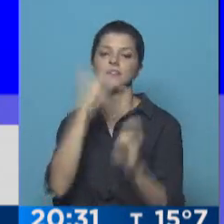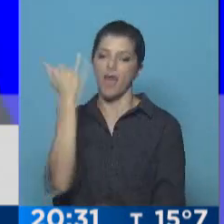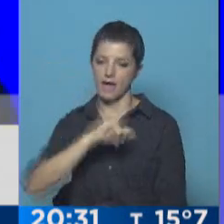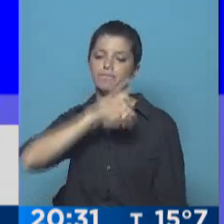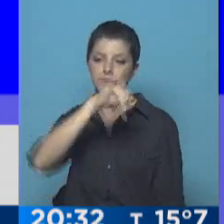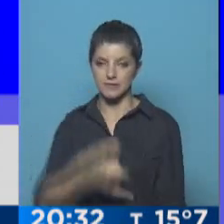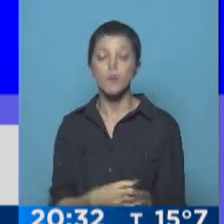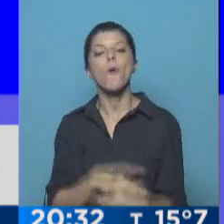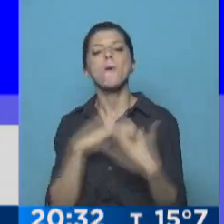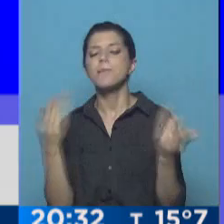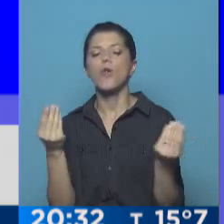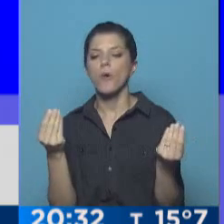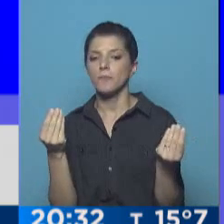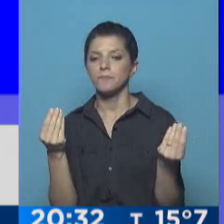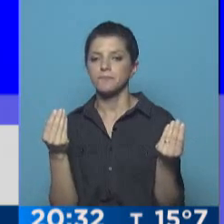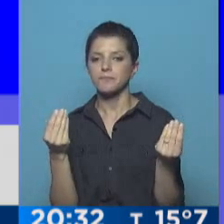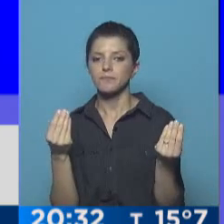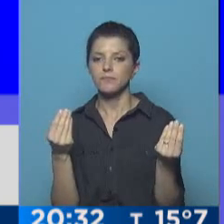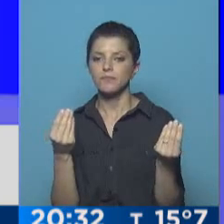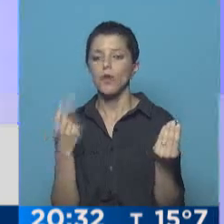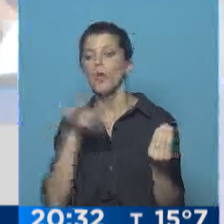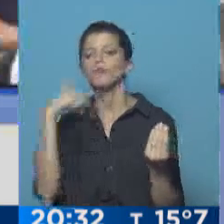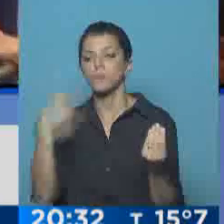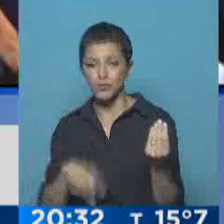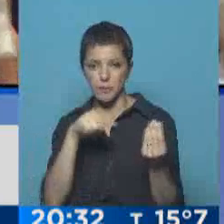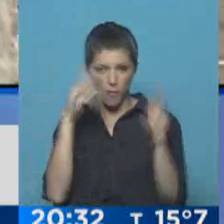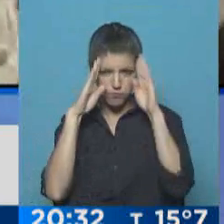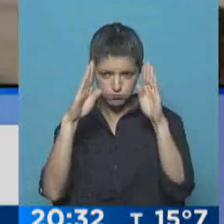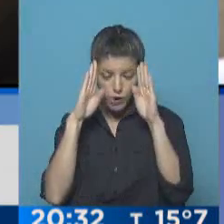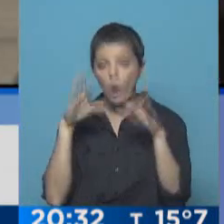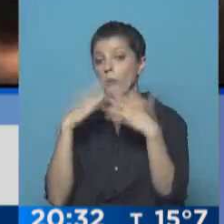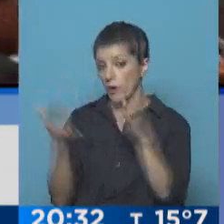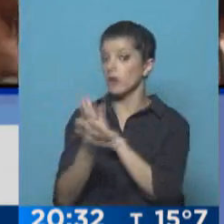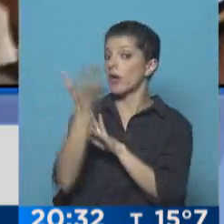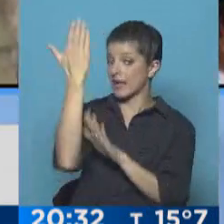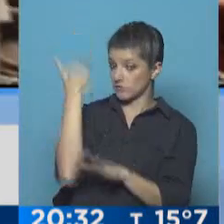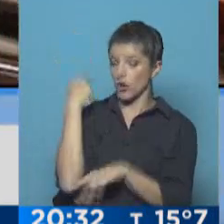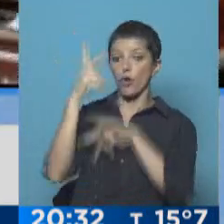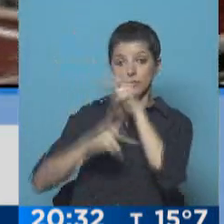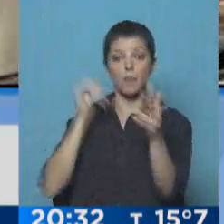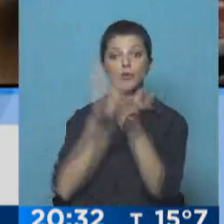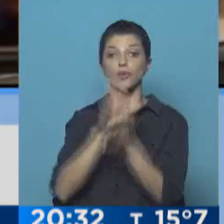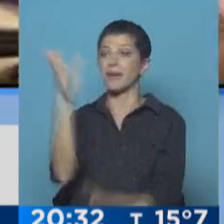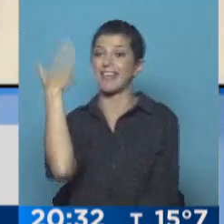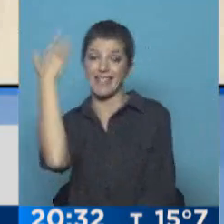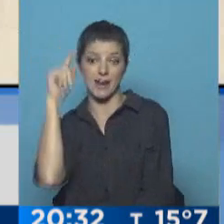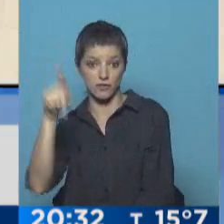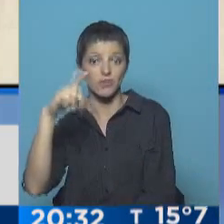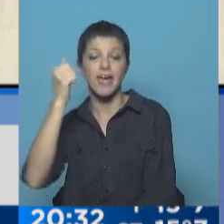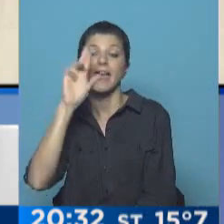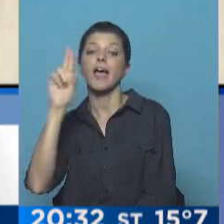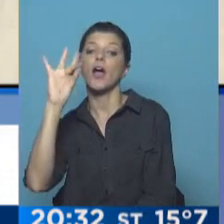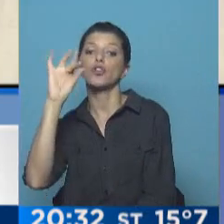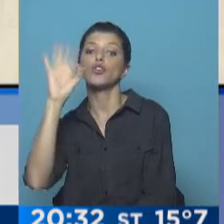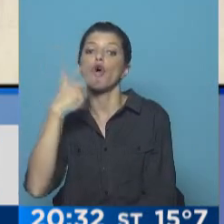duda. ¿Cuáles son los parámetros que podemos tomar para esto? Y bueno, lo que decíamos ayer, las declaraciones de Fernando Henrique Cardoso. Cardoso